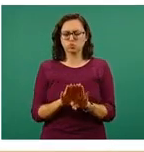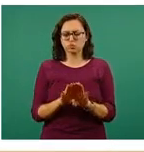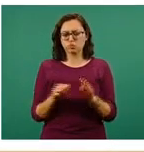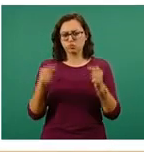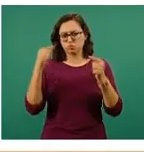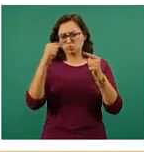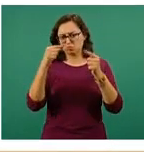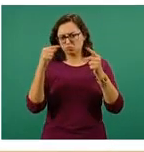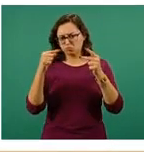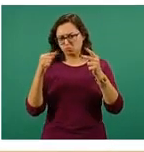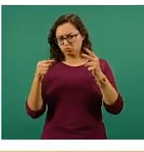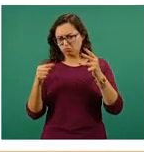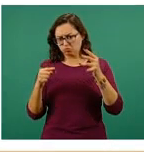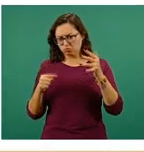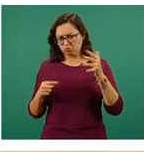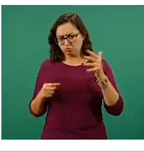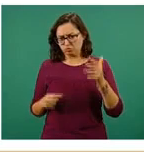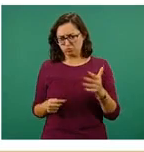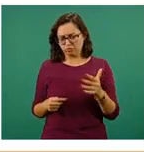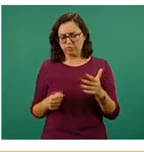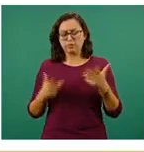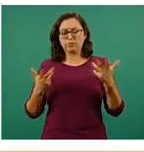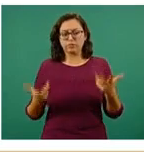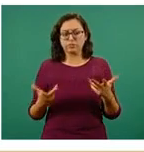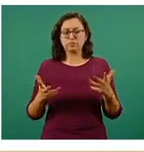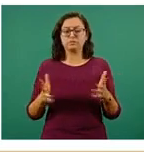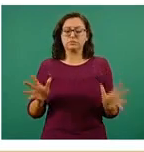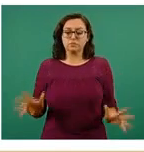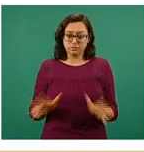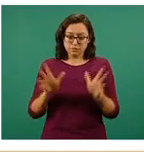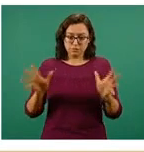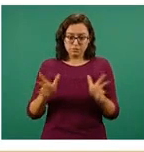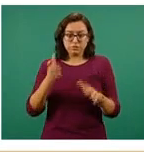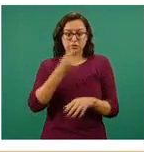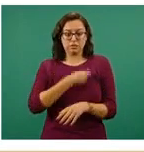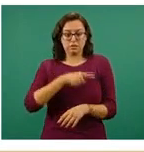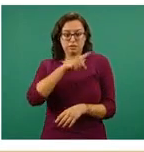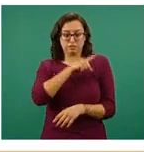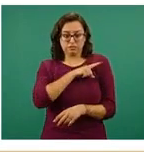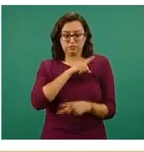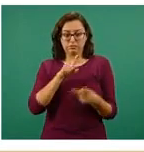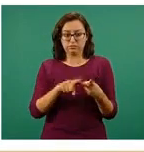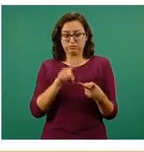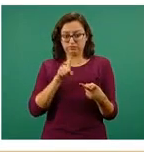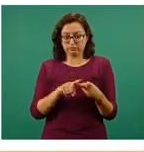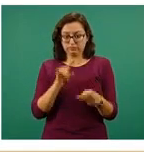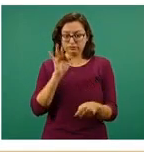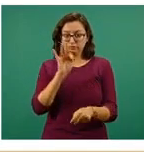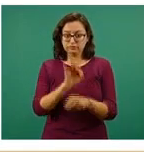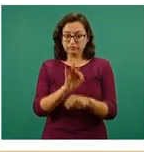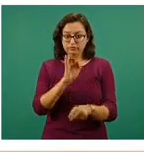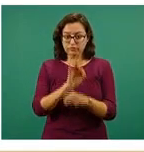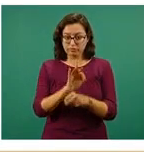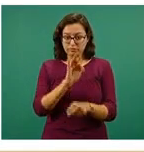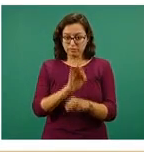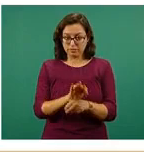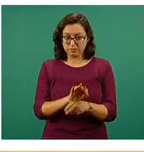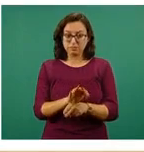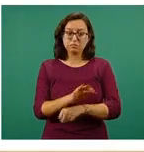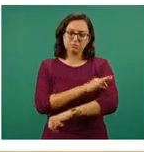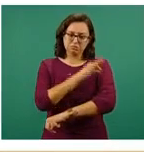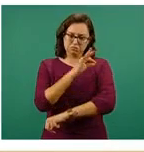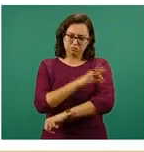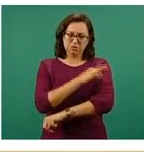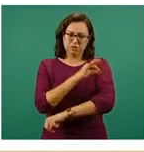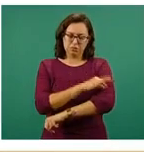que componen este esquema tienen que ver con la promoción a la salud, la protección específica que por lo regular se da a través de una vacuna.